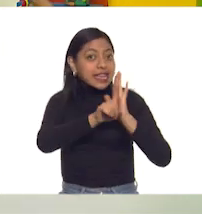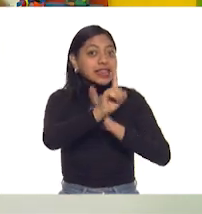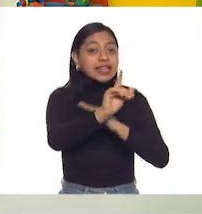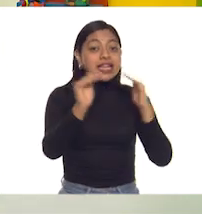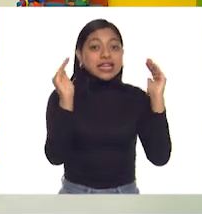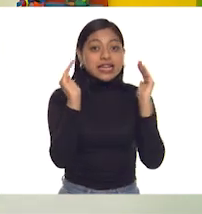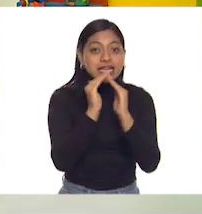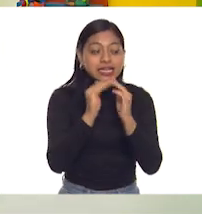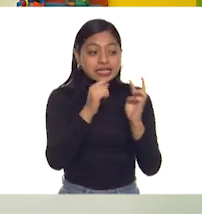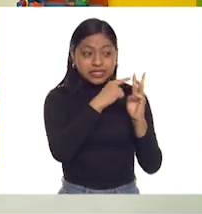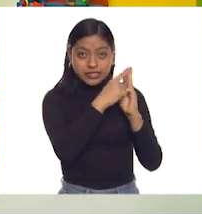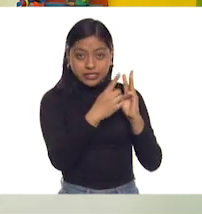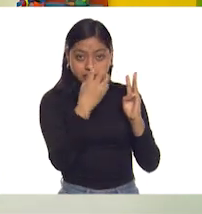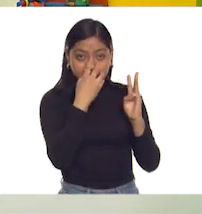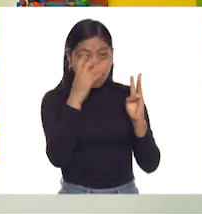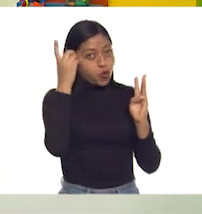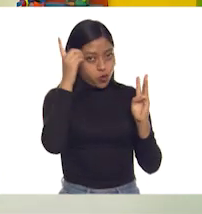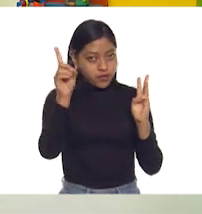tres ositos.